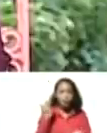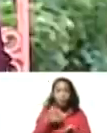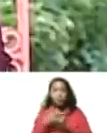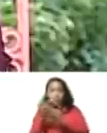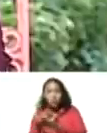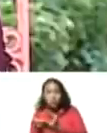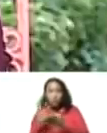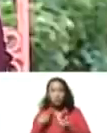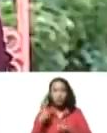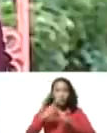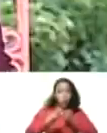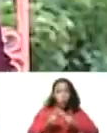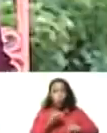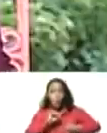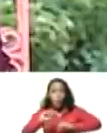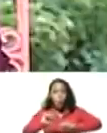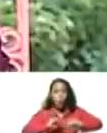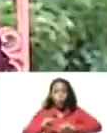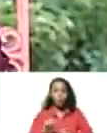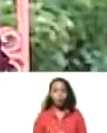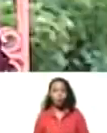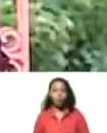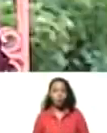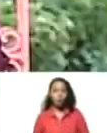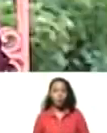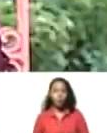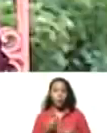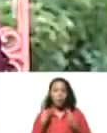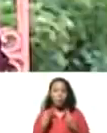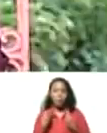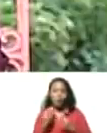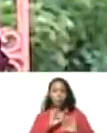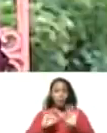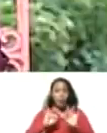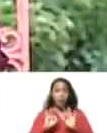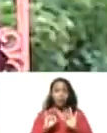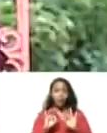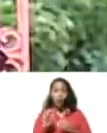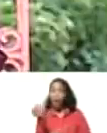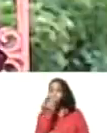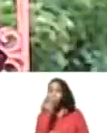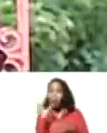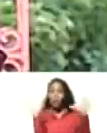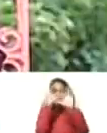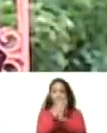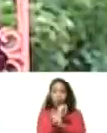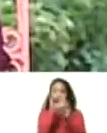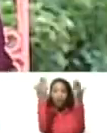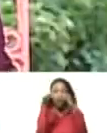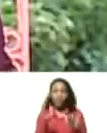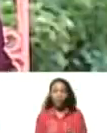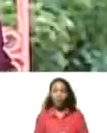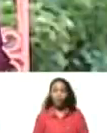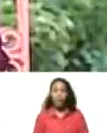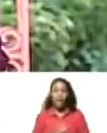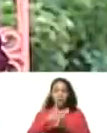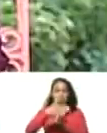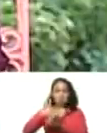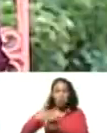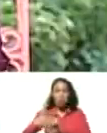el regalito, ¿no?, para preparar la cena navideña y para